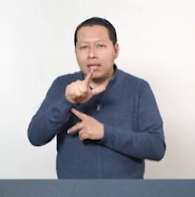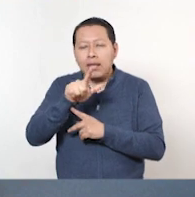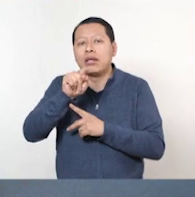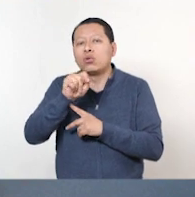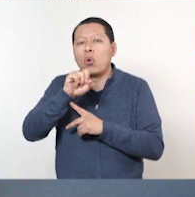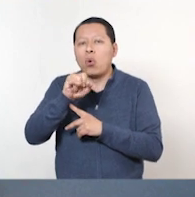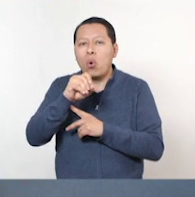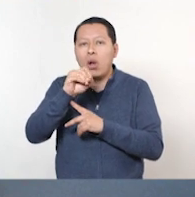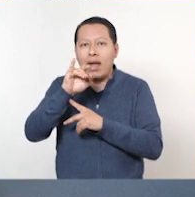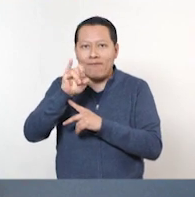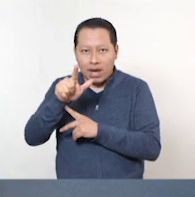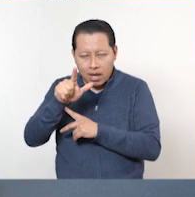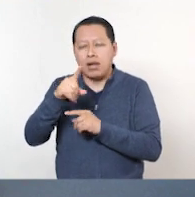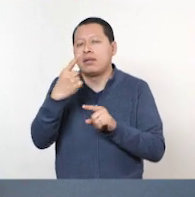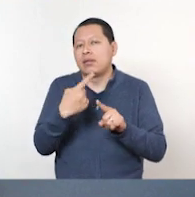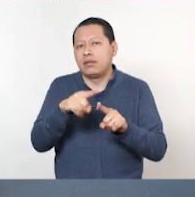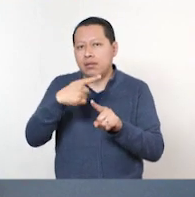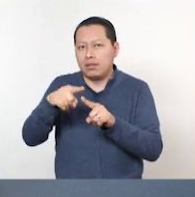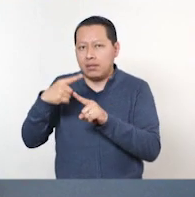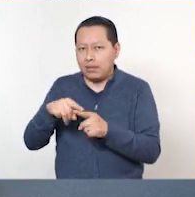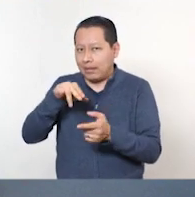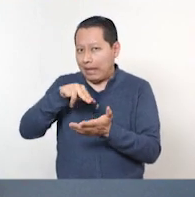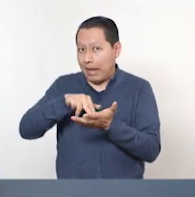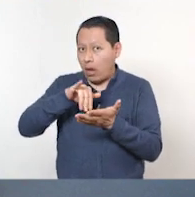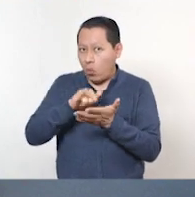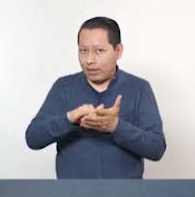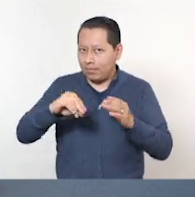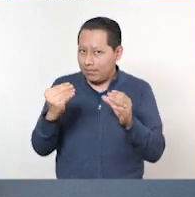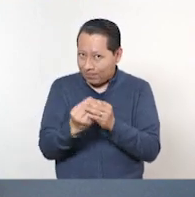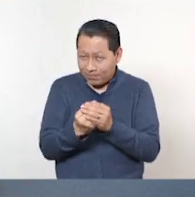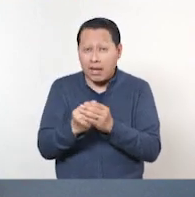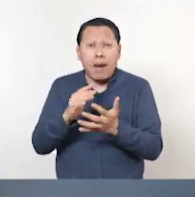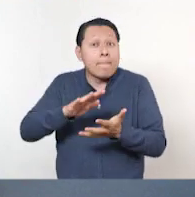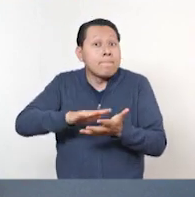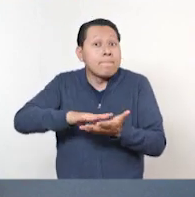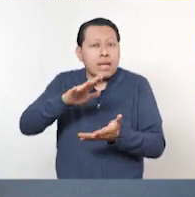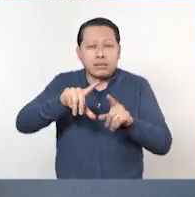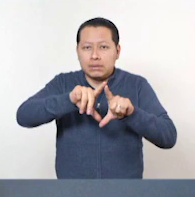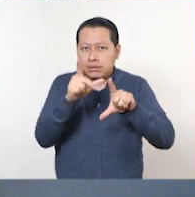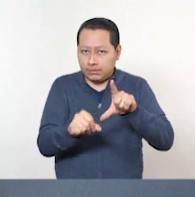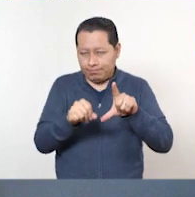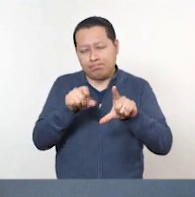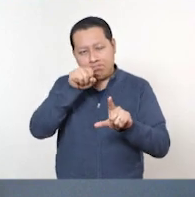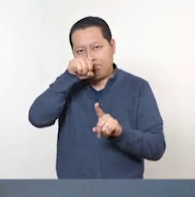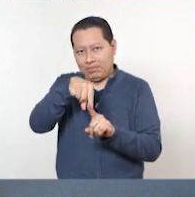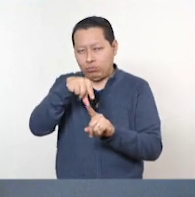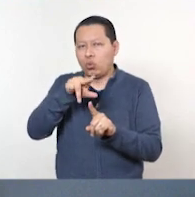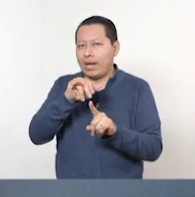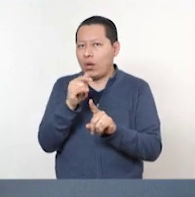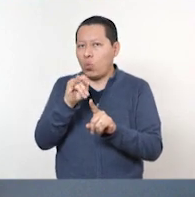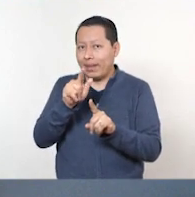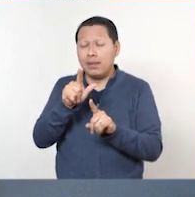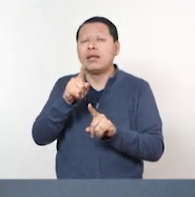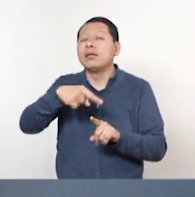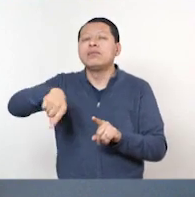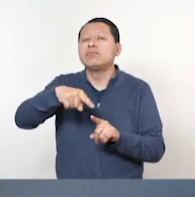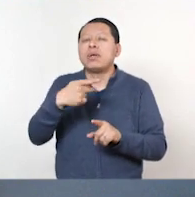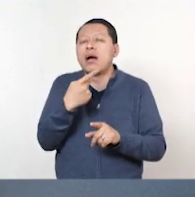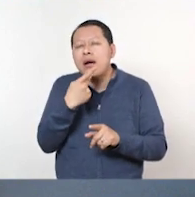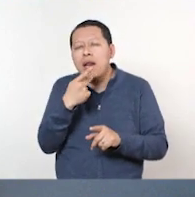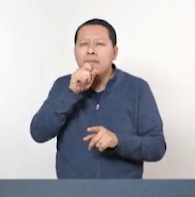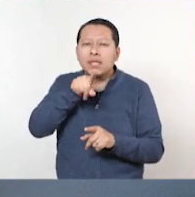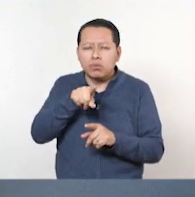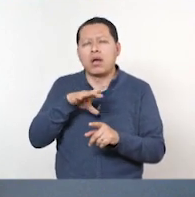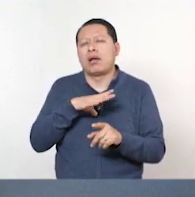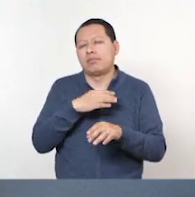el celtal, el tojolabal, entre otras. La lengua náhuatl tiene el mayor número de hablantes en la República Mexicana y sus hablantes